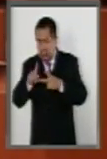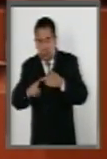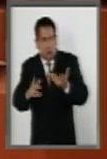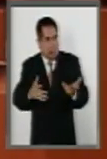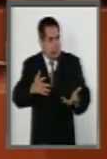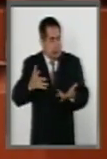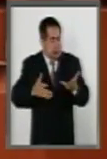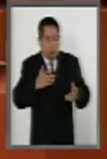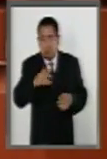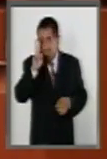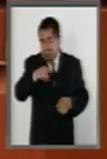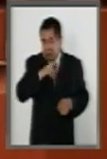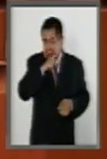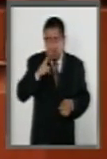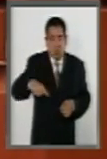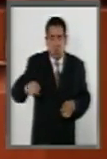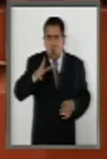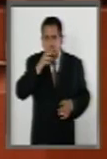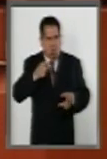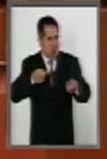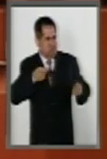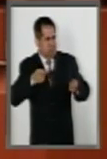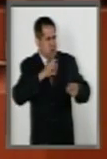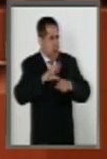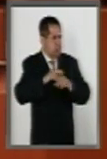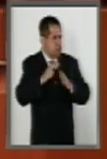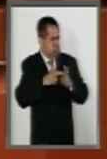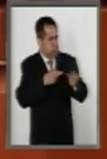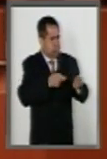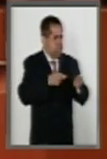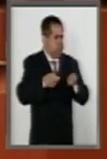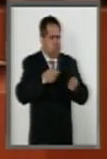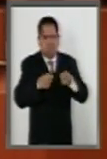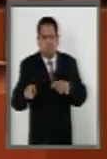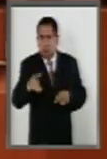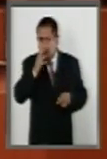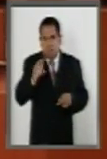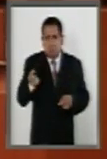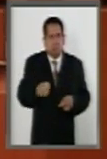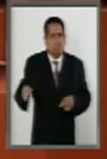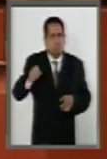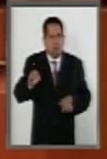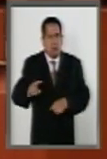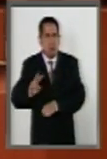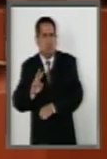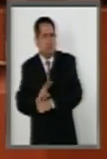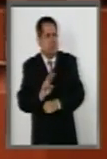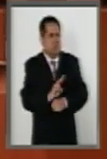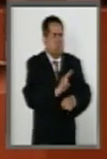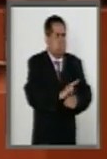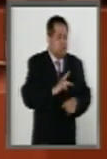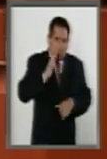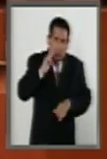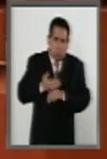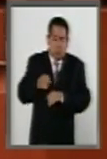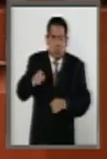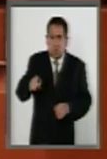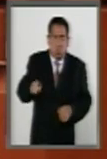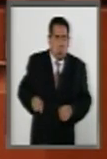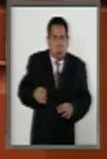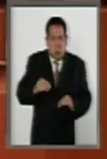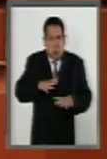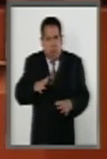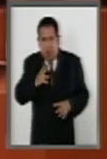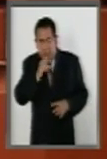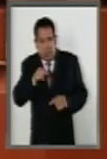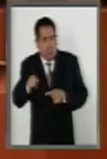preocupa que no tengan la capacidad para llevar a cabo con eficacia, con eficiencia, sus responsabilidades, lo